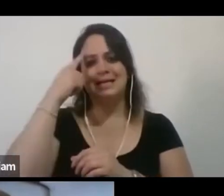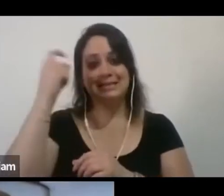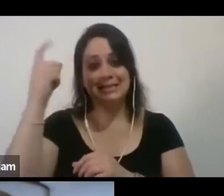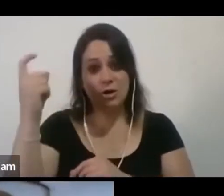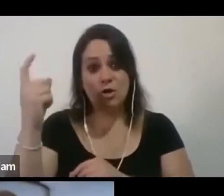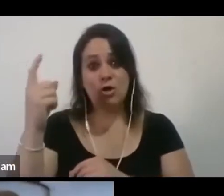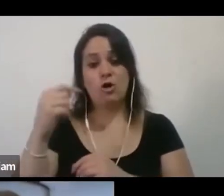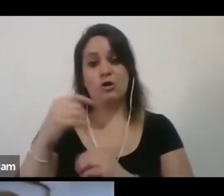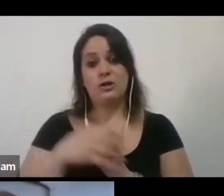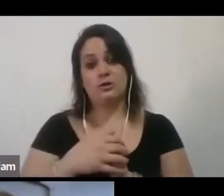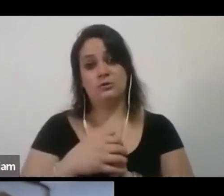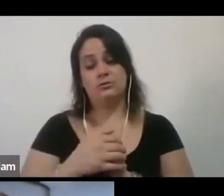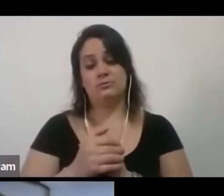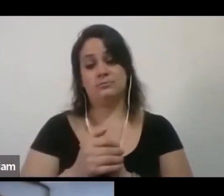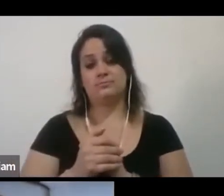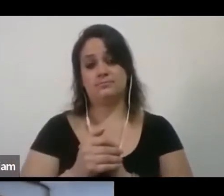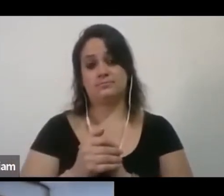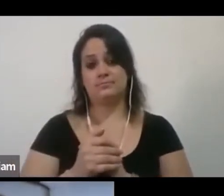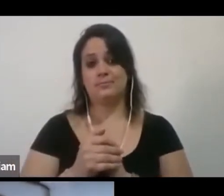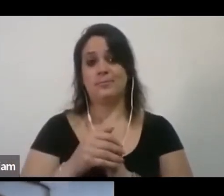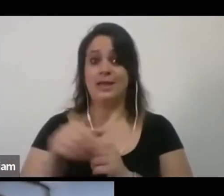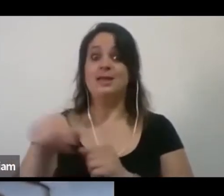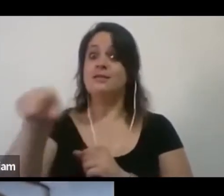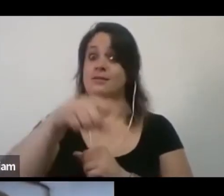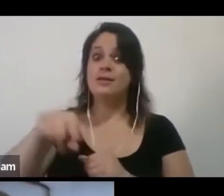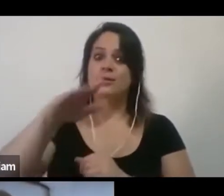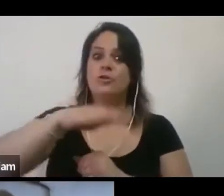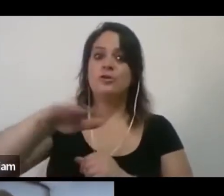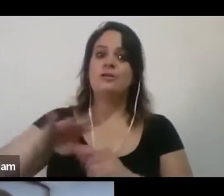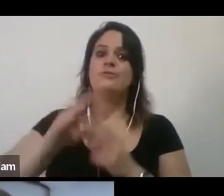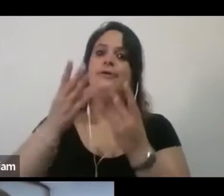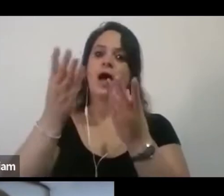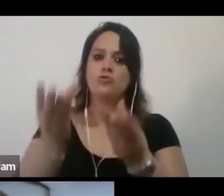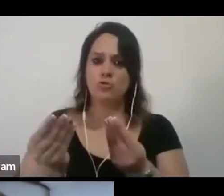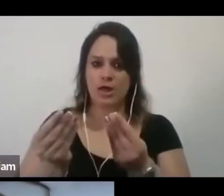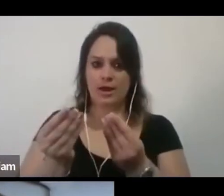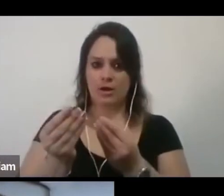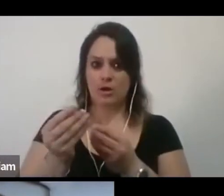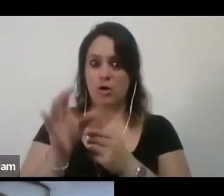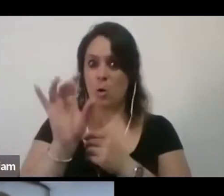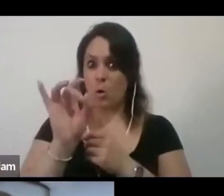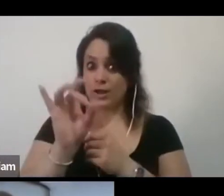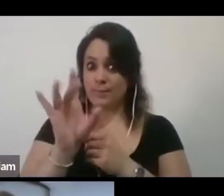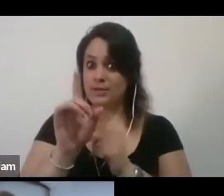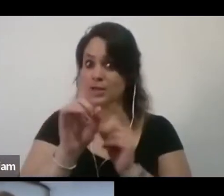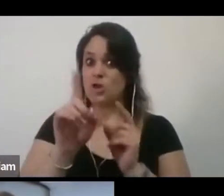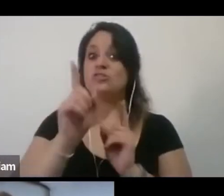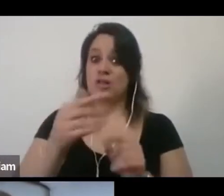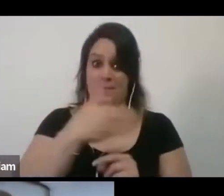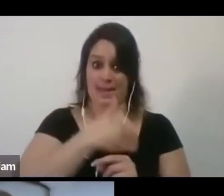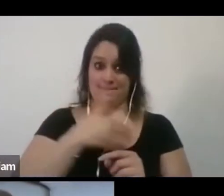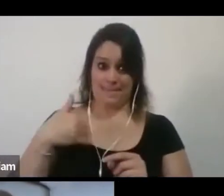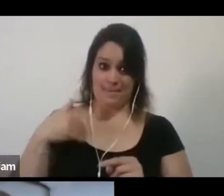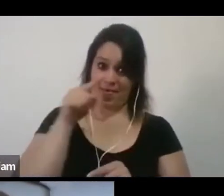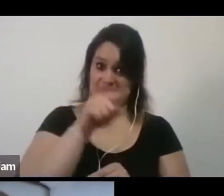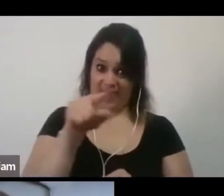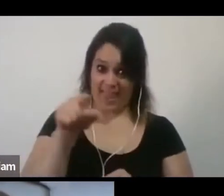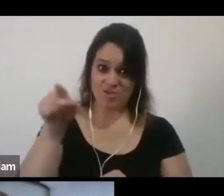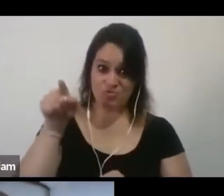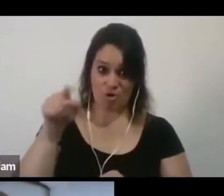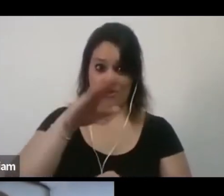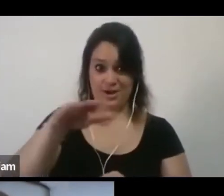psicológico, y ayudar en este espacio no solo a los niños, sino a las mamás. Por eso